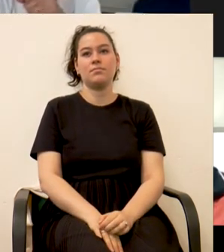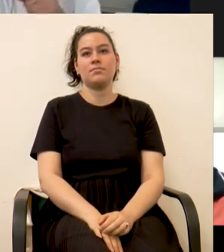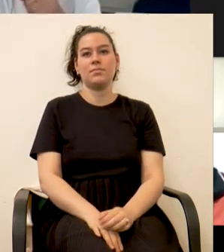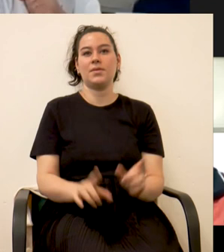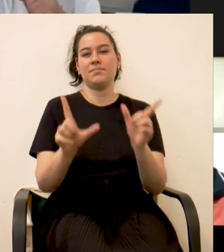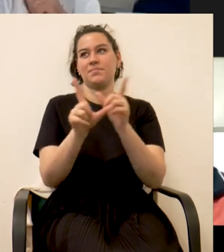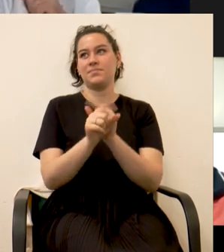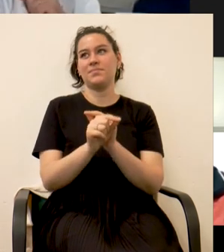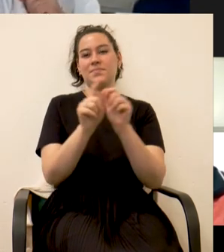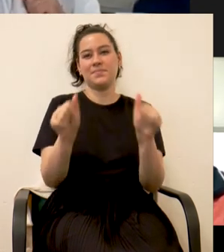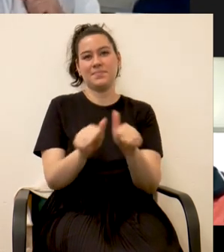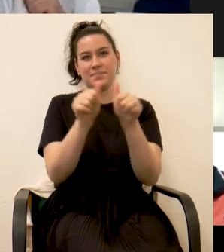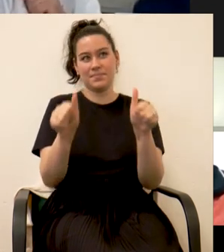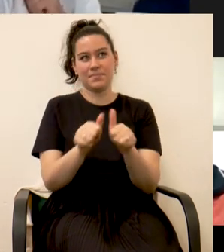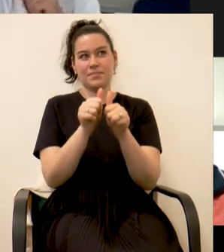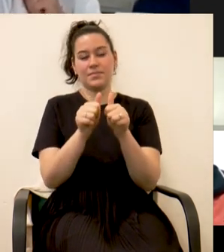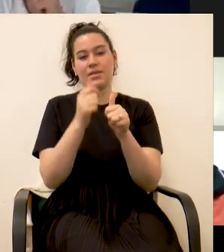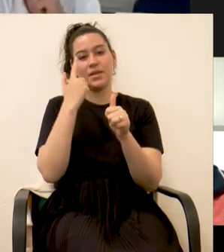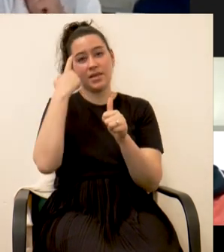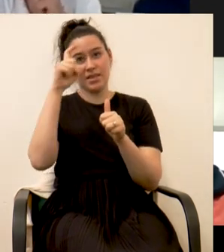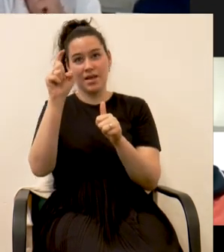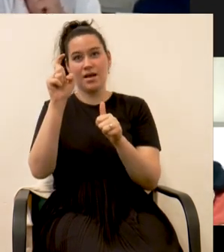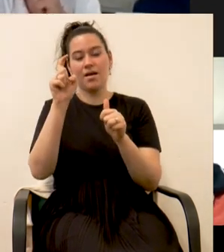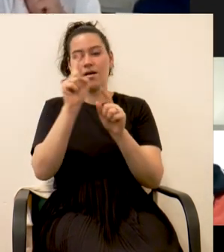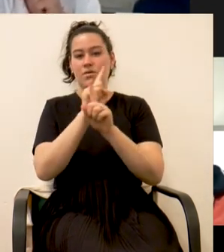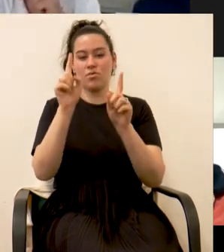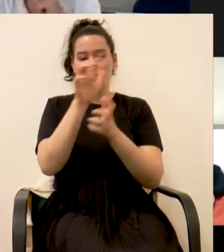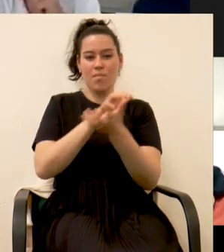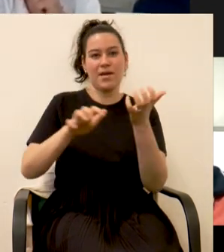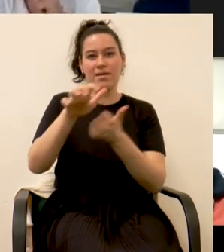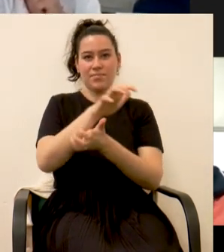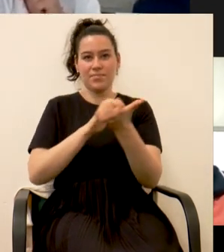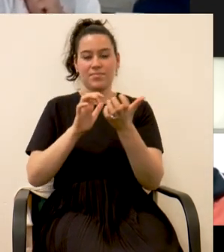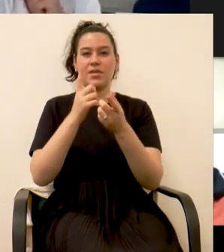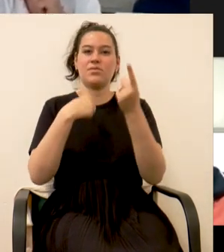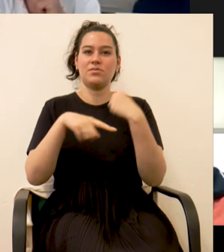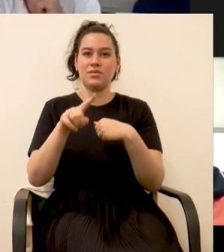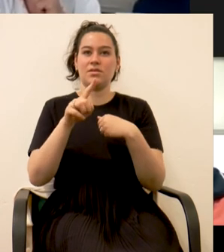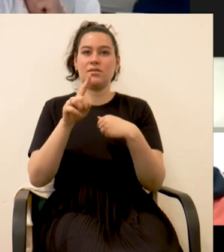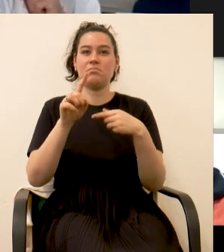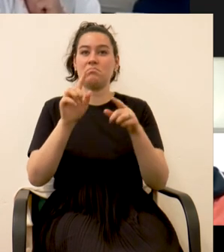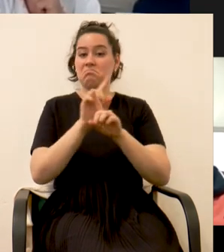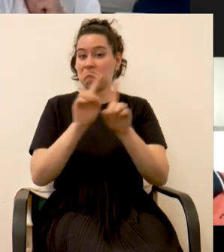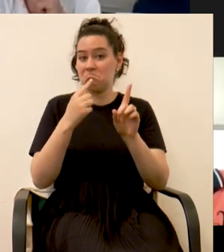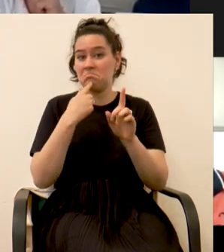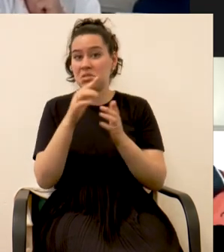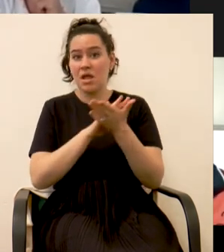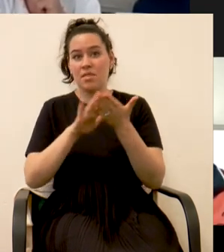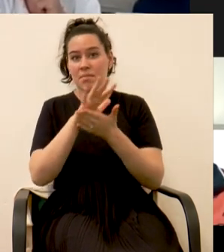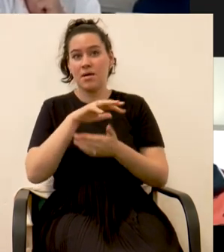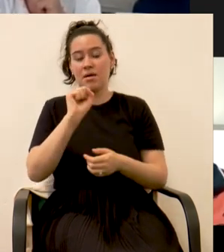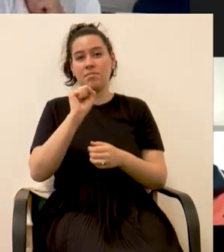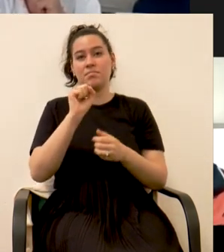actividades, y la idea es no complicarnos. Así que bueno, si no hay nada más para decir, les